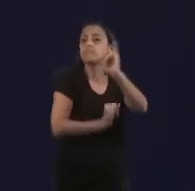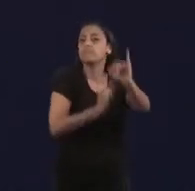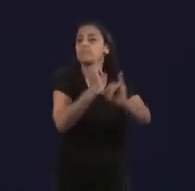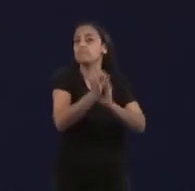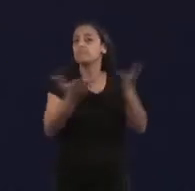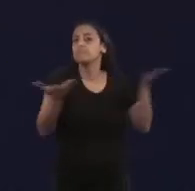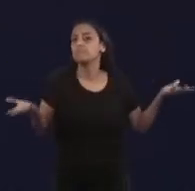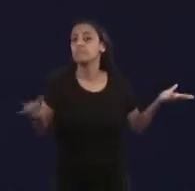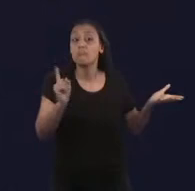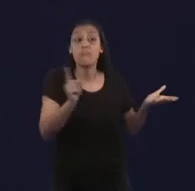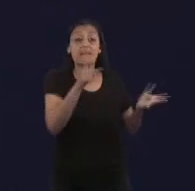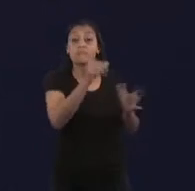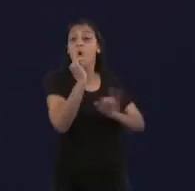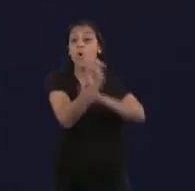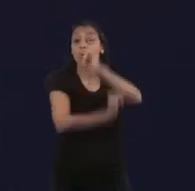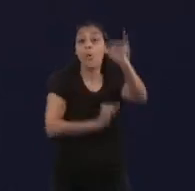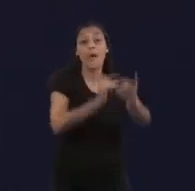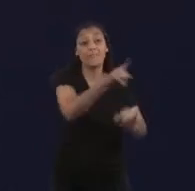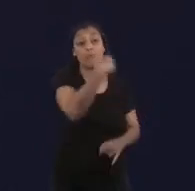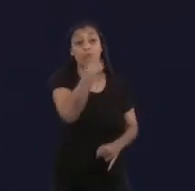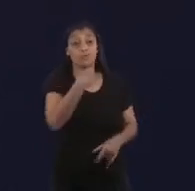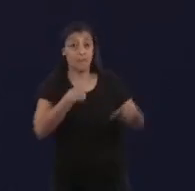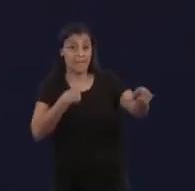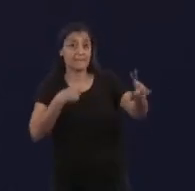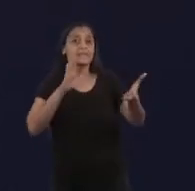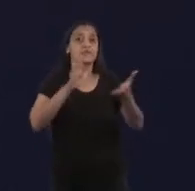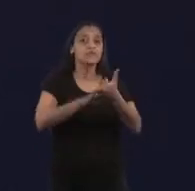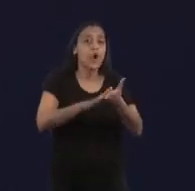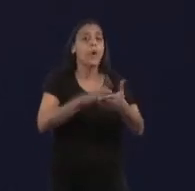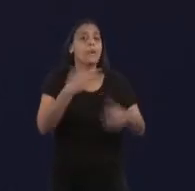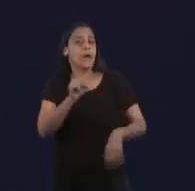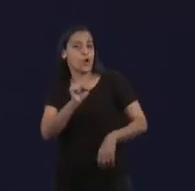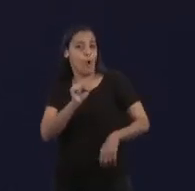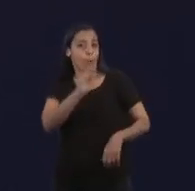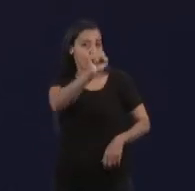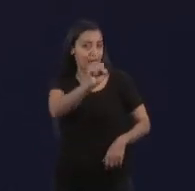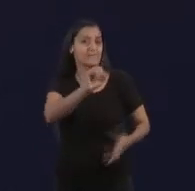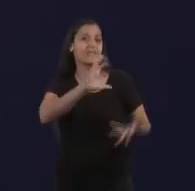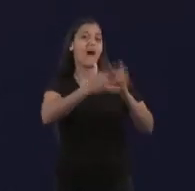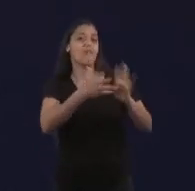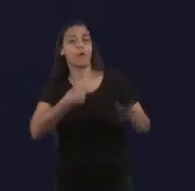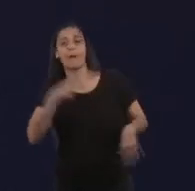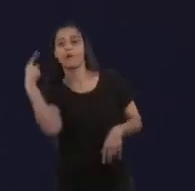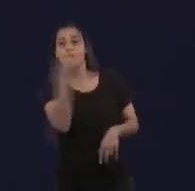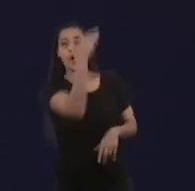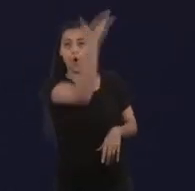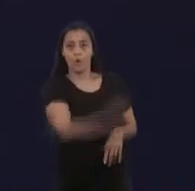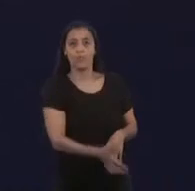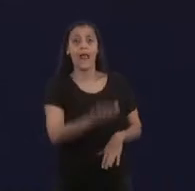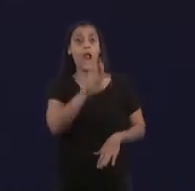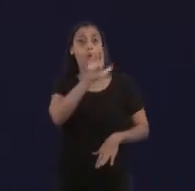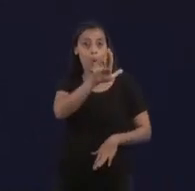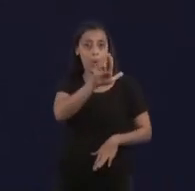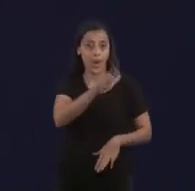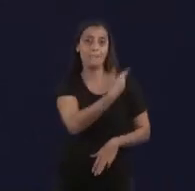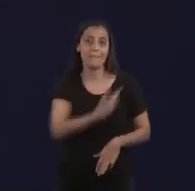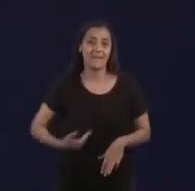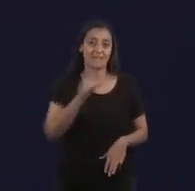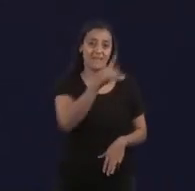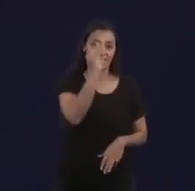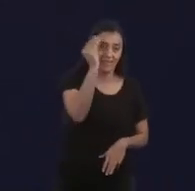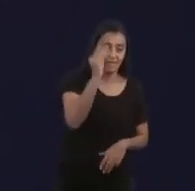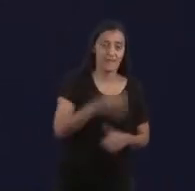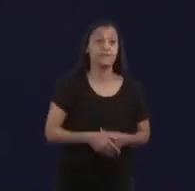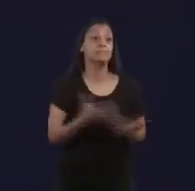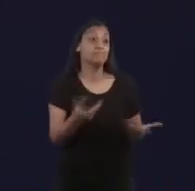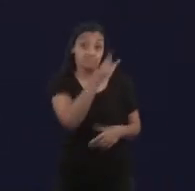y esa descripción, bueno, vos me nombraste lo de comunista, creo, él entiendo que inició con ideas comunistas